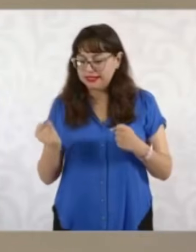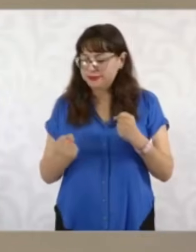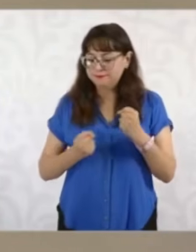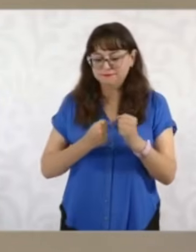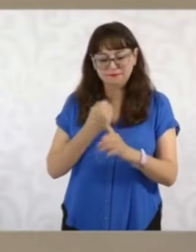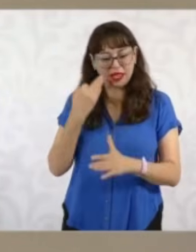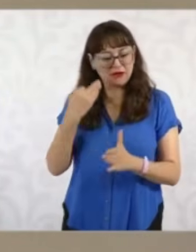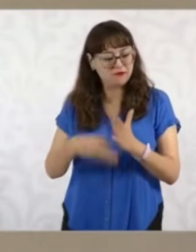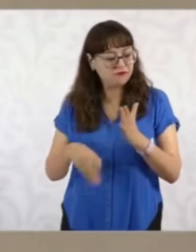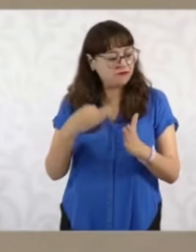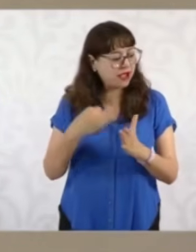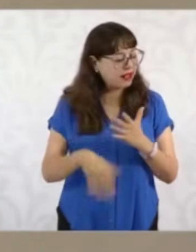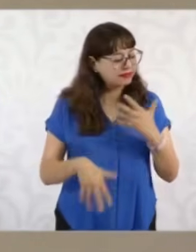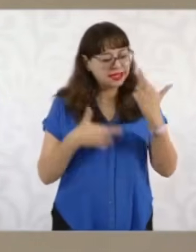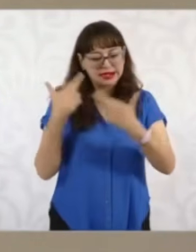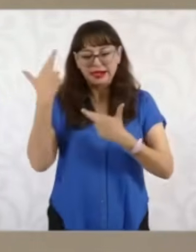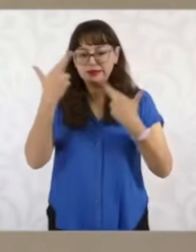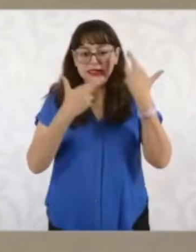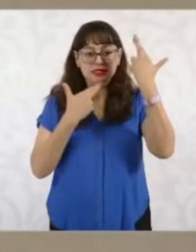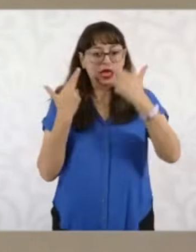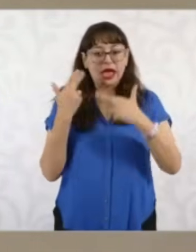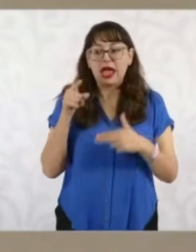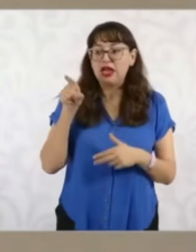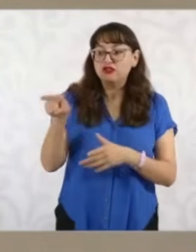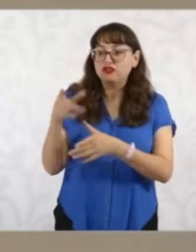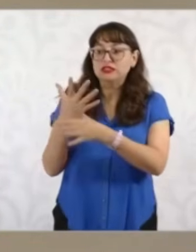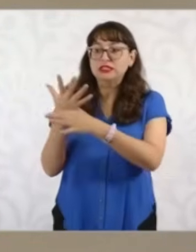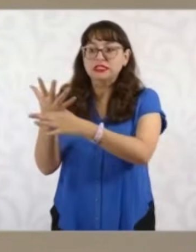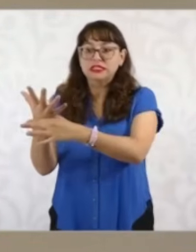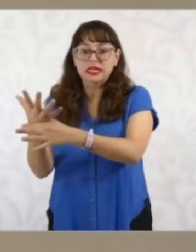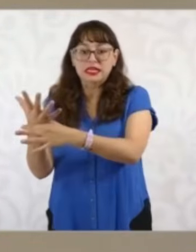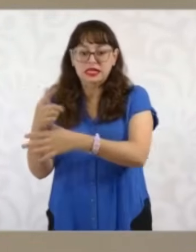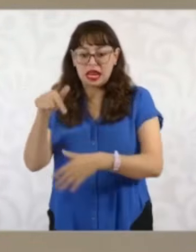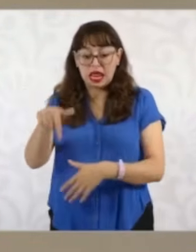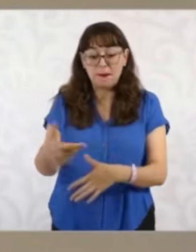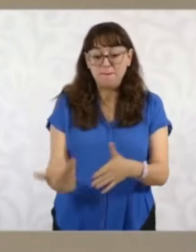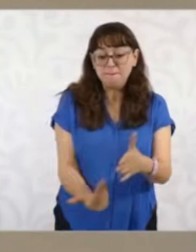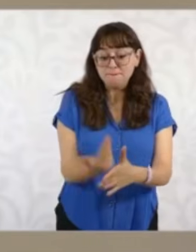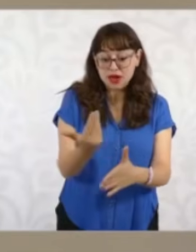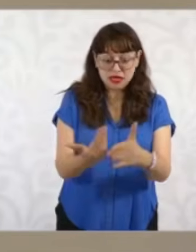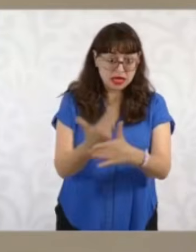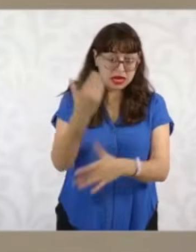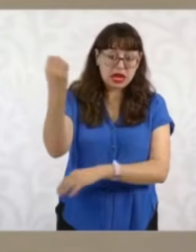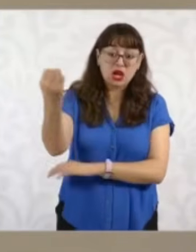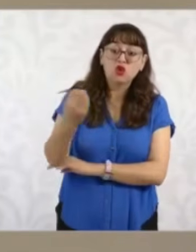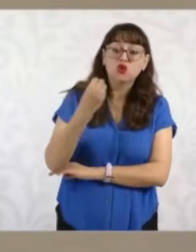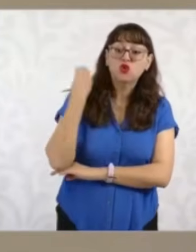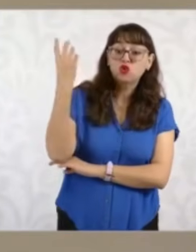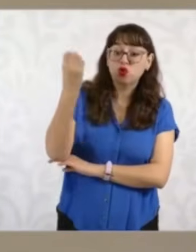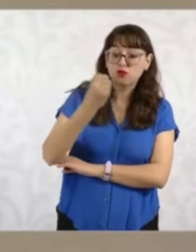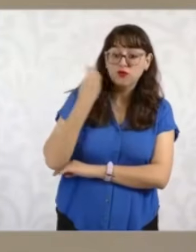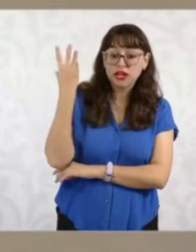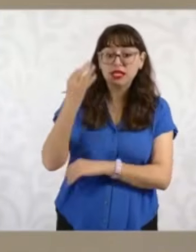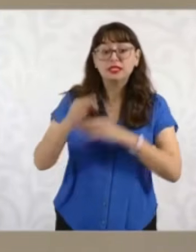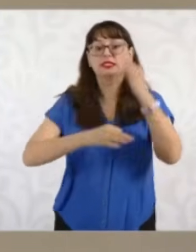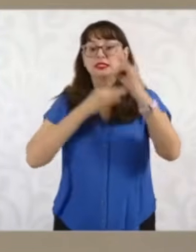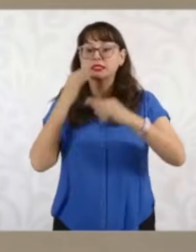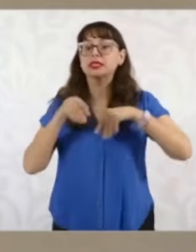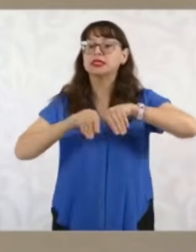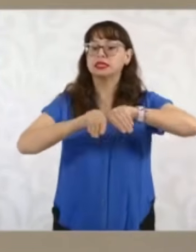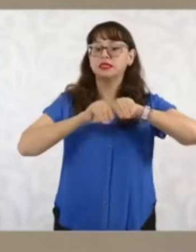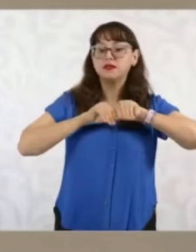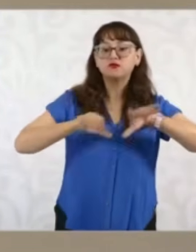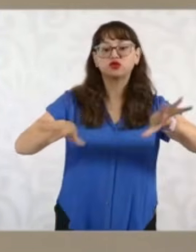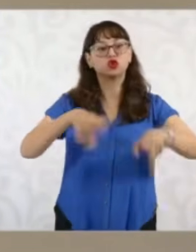elementos para analizar, comparan a la mañanera, a este espacio que es pues de difusión de las acciones,